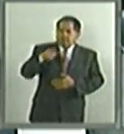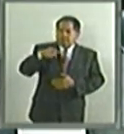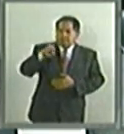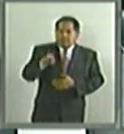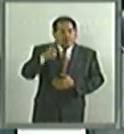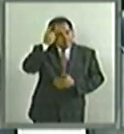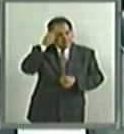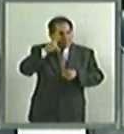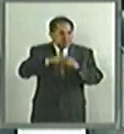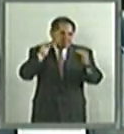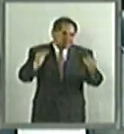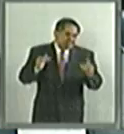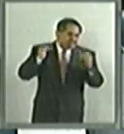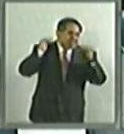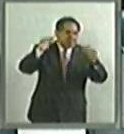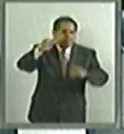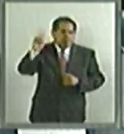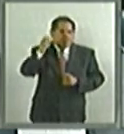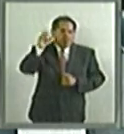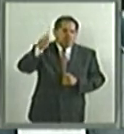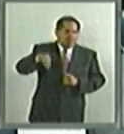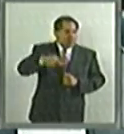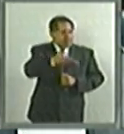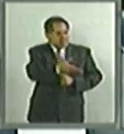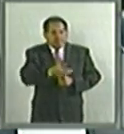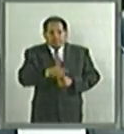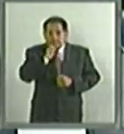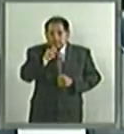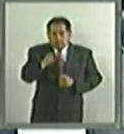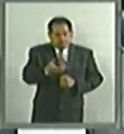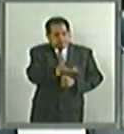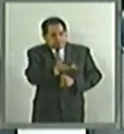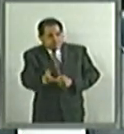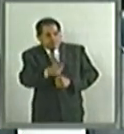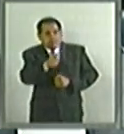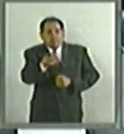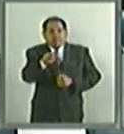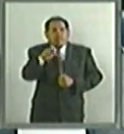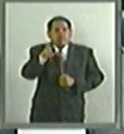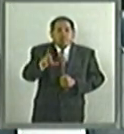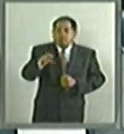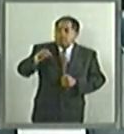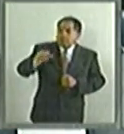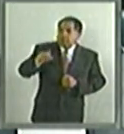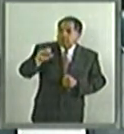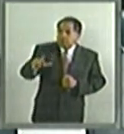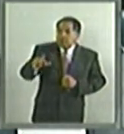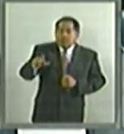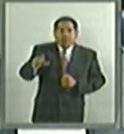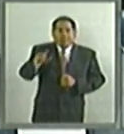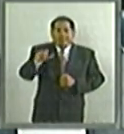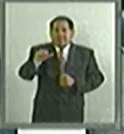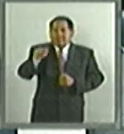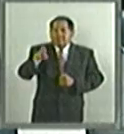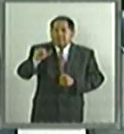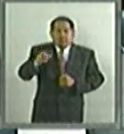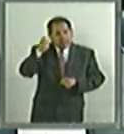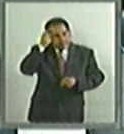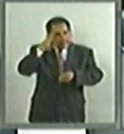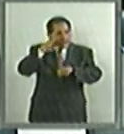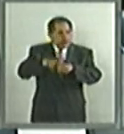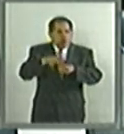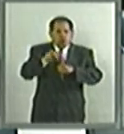Universidad Nacional Autónoma de México. También doy la bienvenida al doctor Manuel Suárez Lastra, director del Instituto